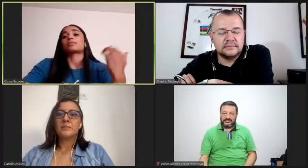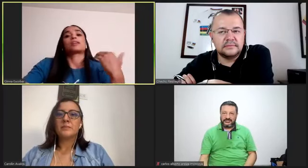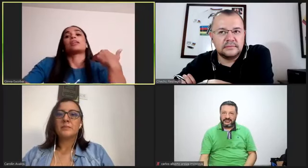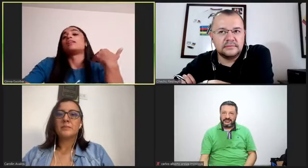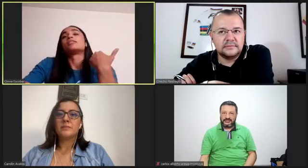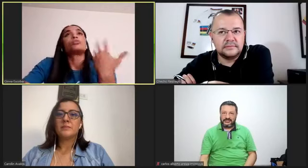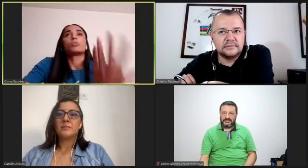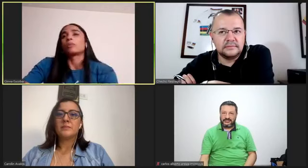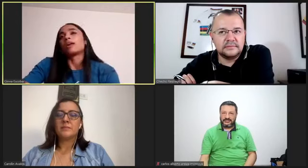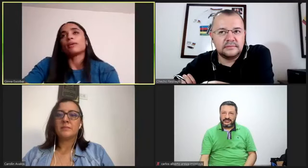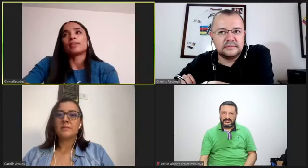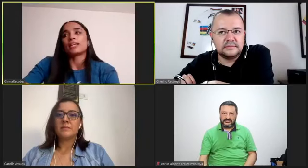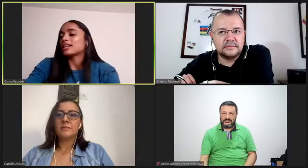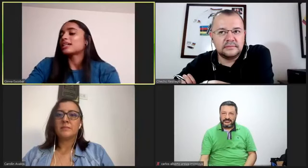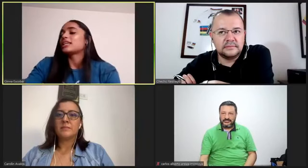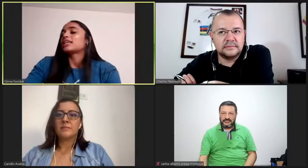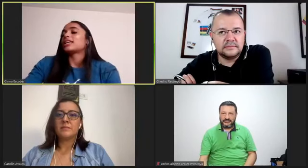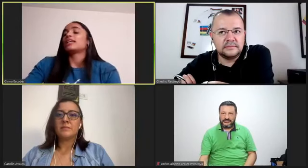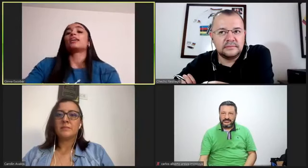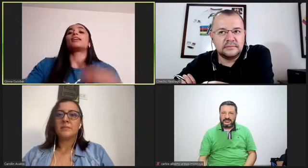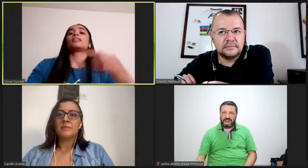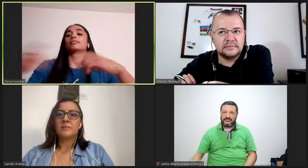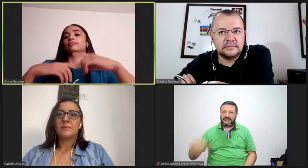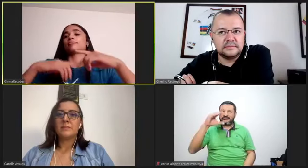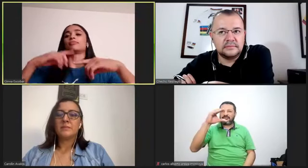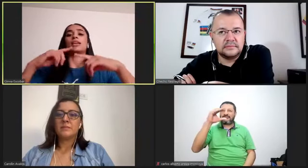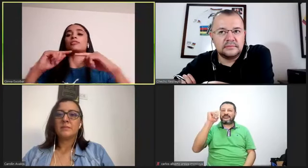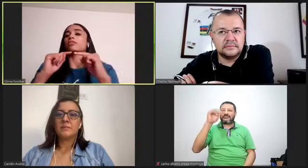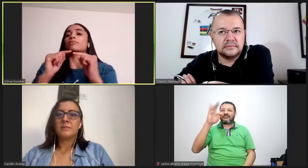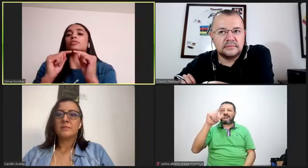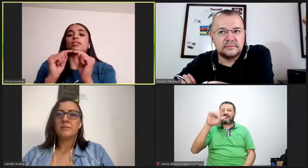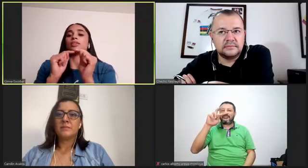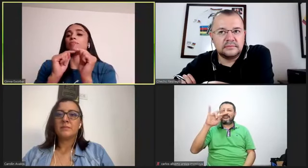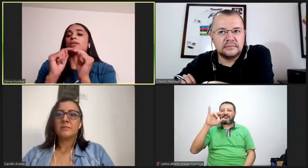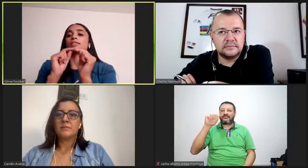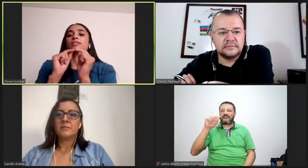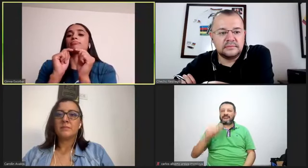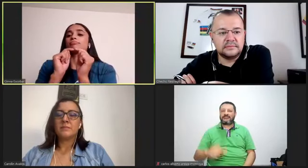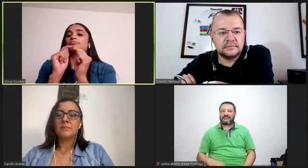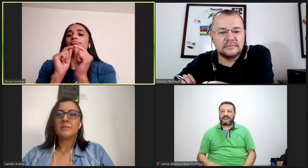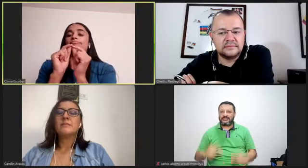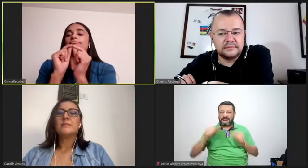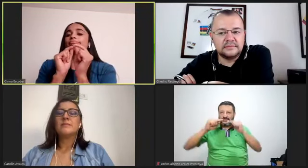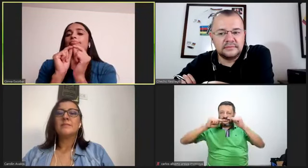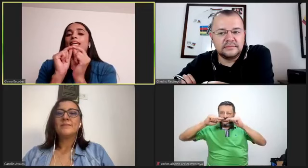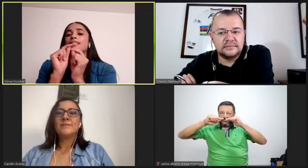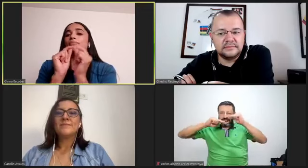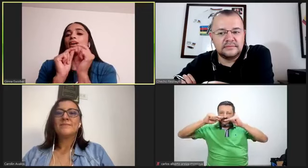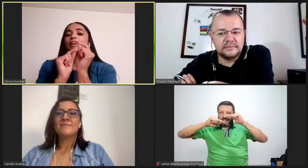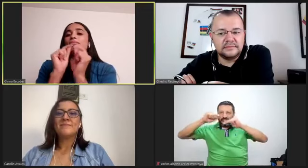obviamente, pues Catalina es súper buena gimnasta, y eso íbamos así, pues,